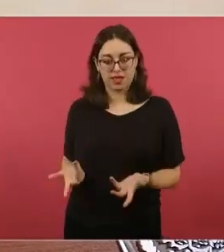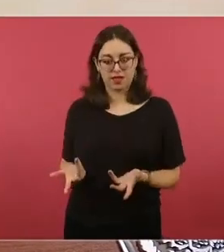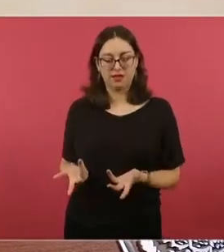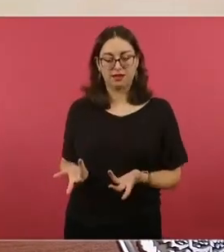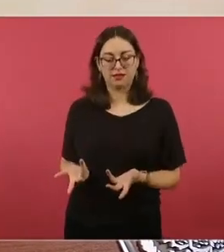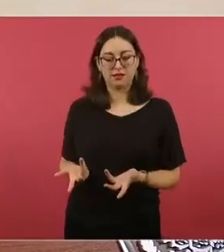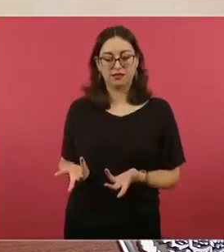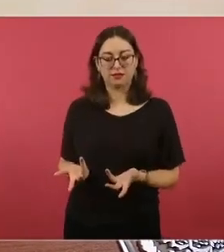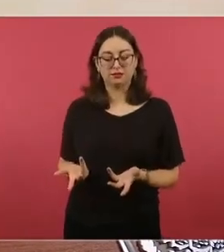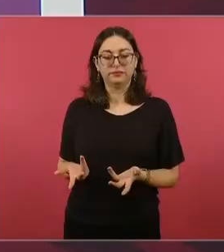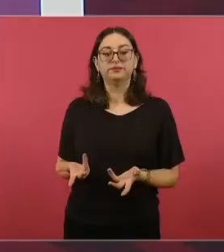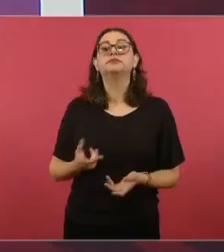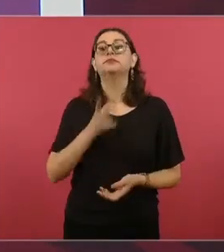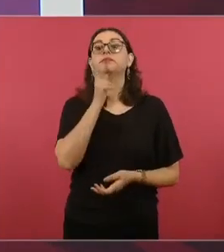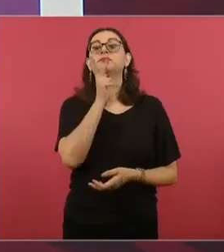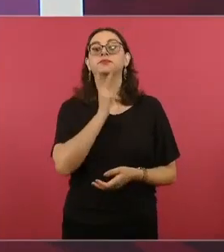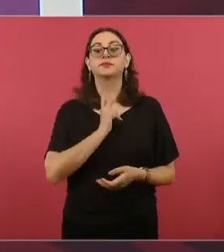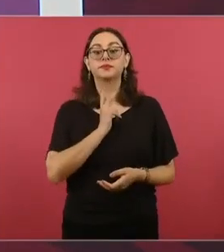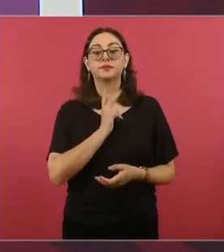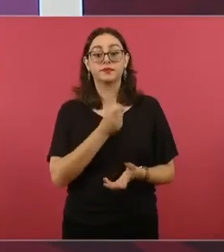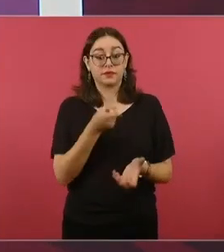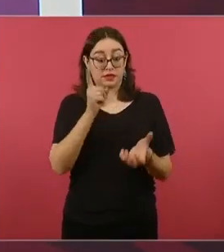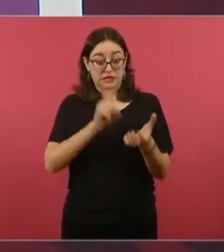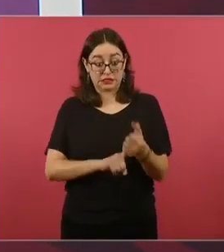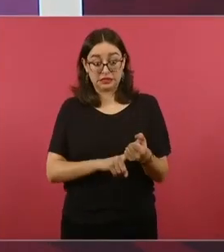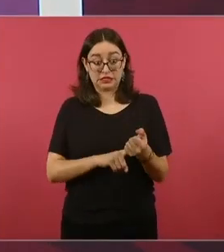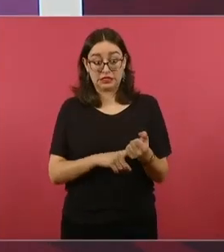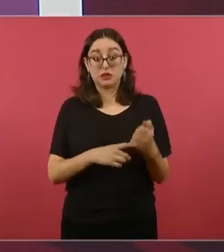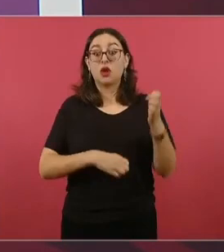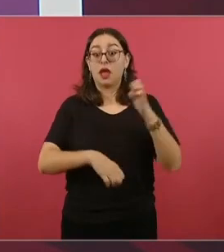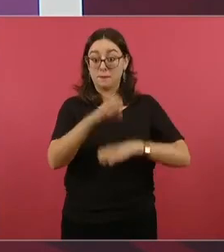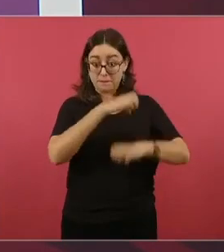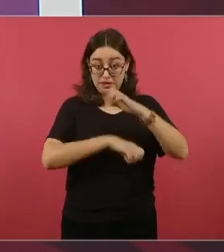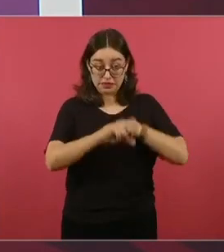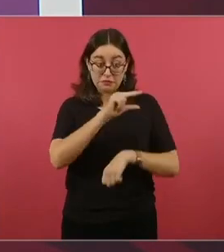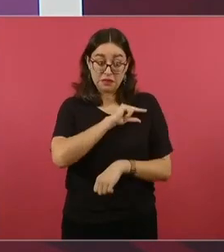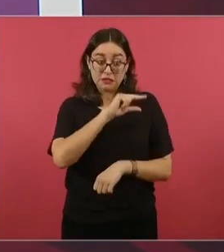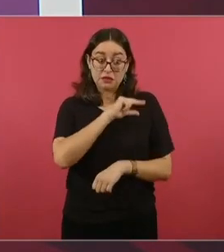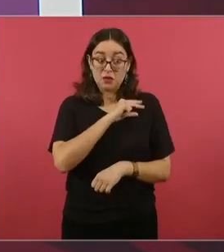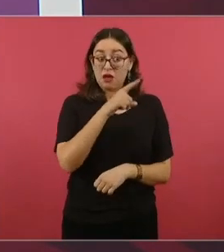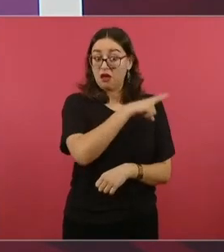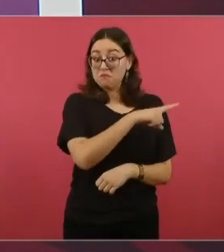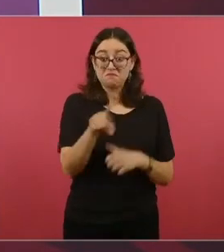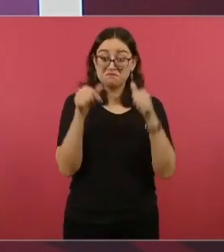industria petrolera, qué bien que estamos tratando este tema, hace falta